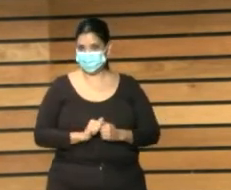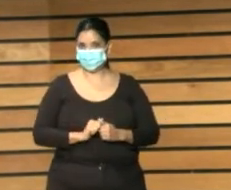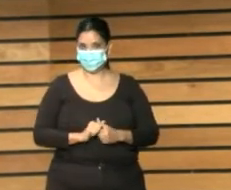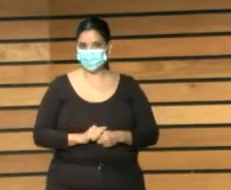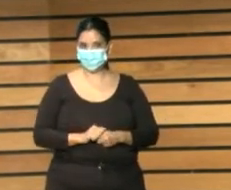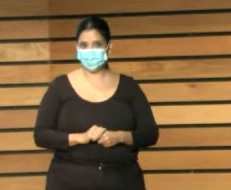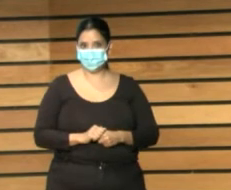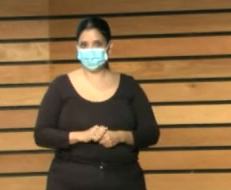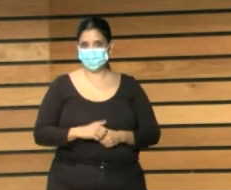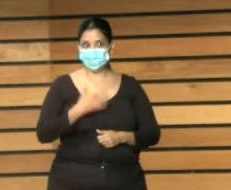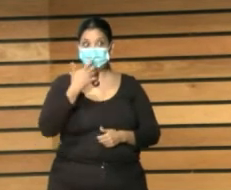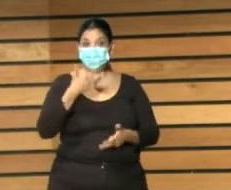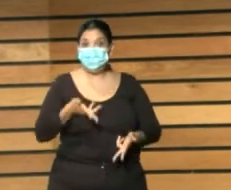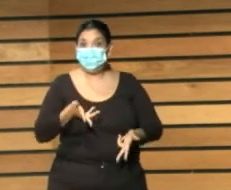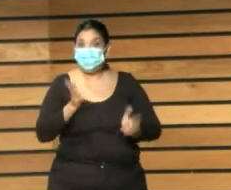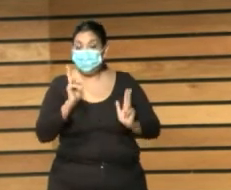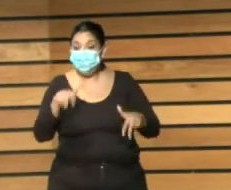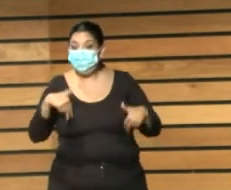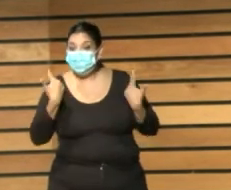porque